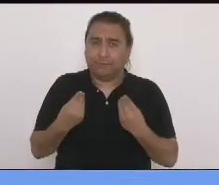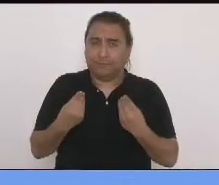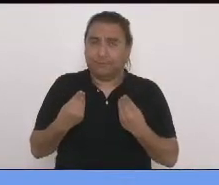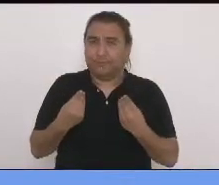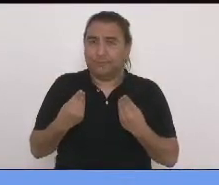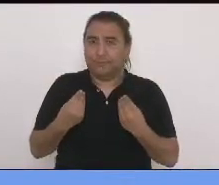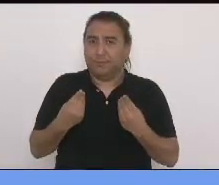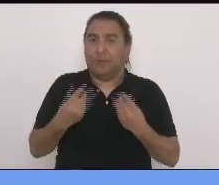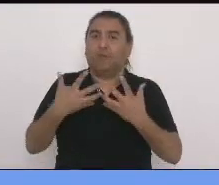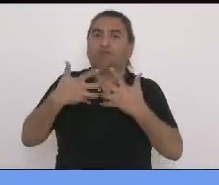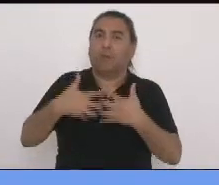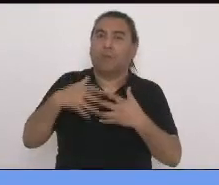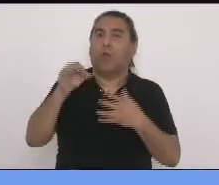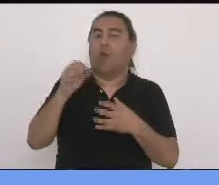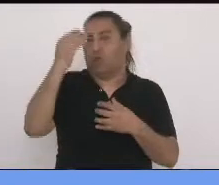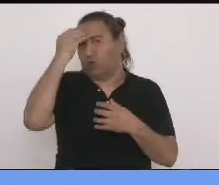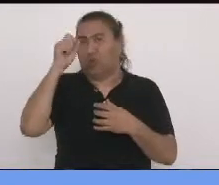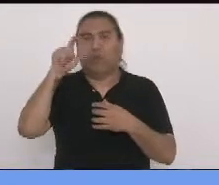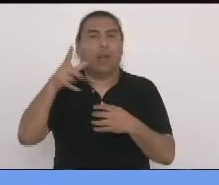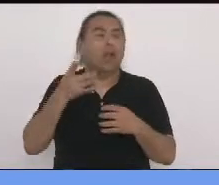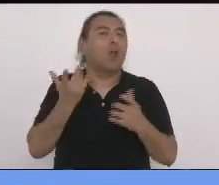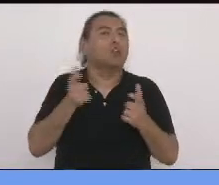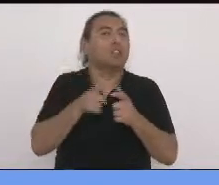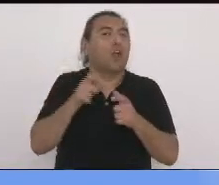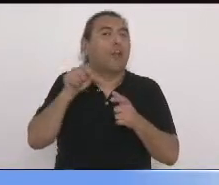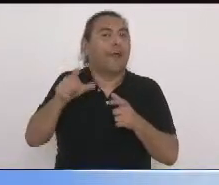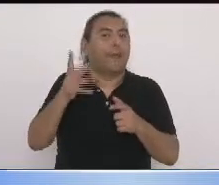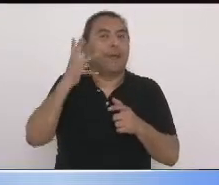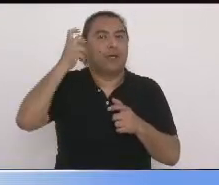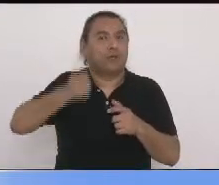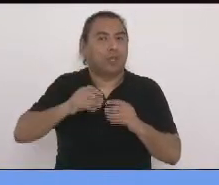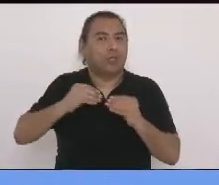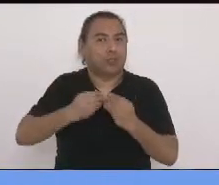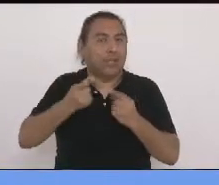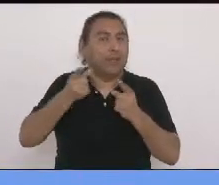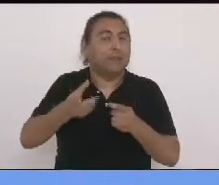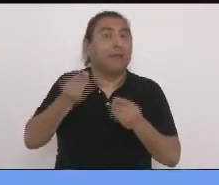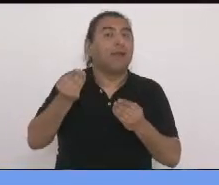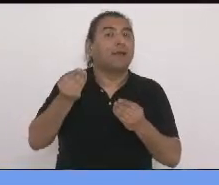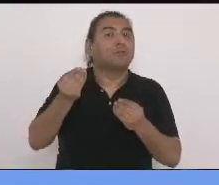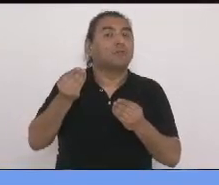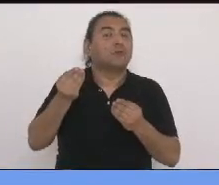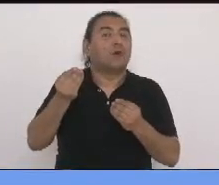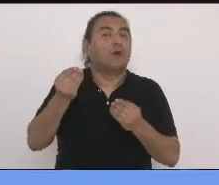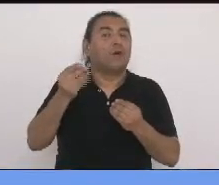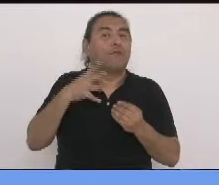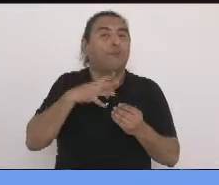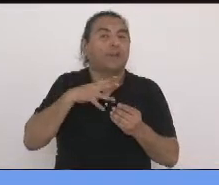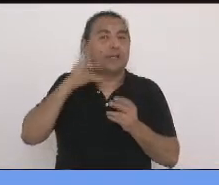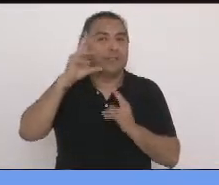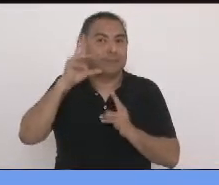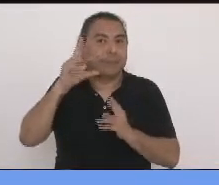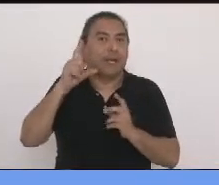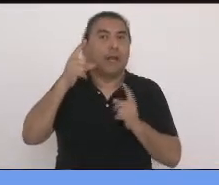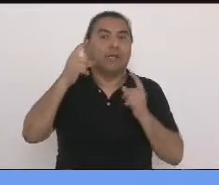la constitución del consejo de la magistratura como tal es inconstitucional porque no se respetan los equilibrios necesarios